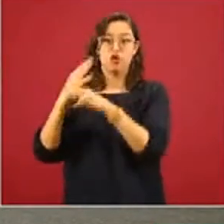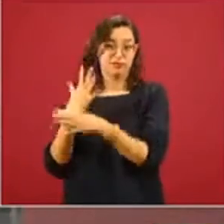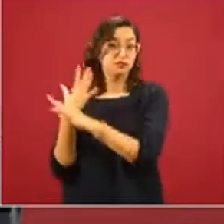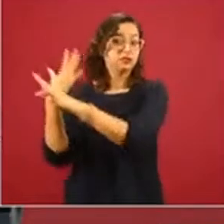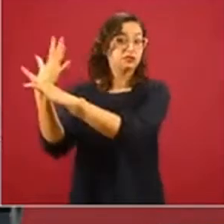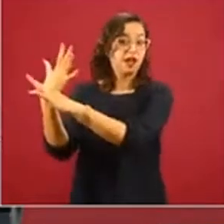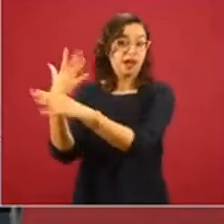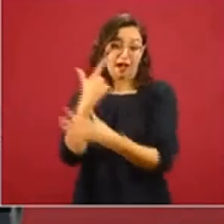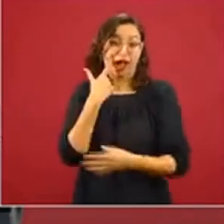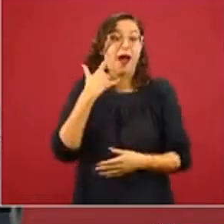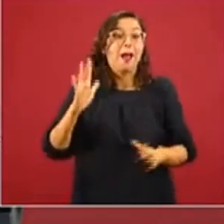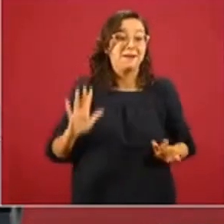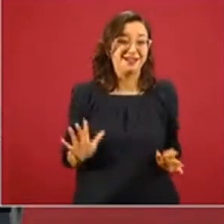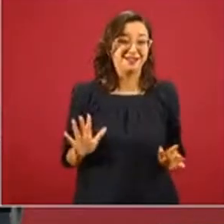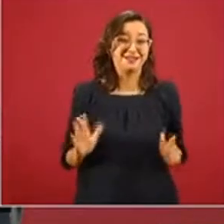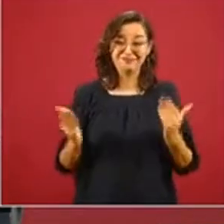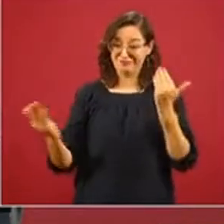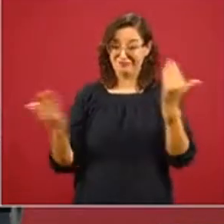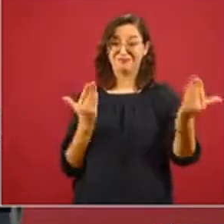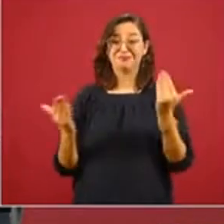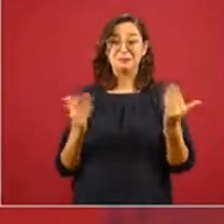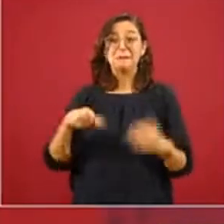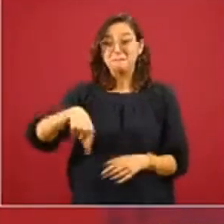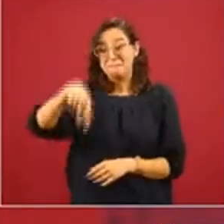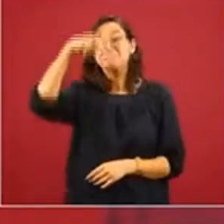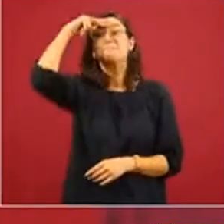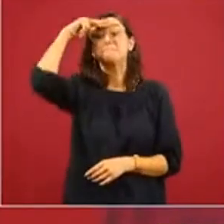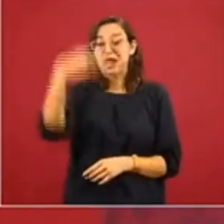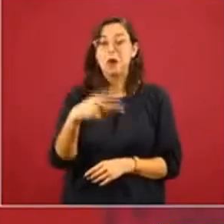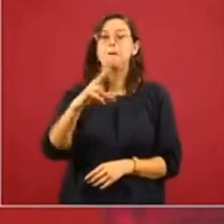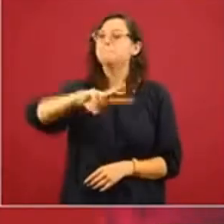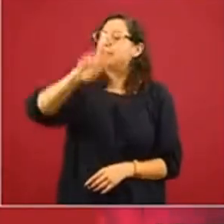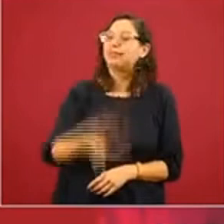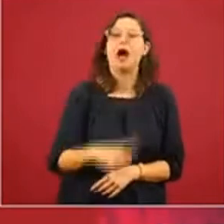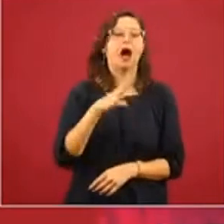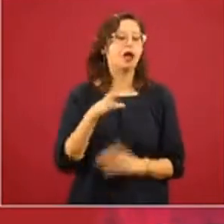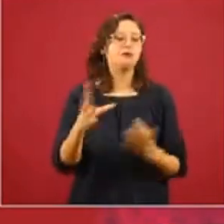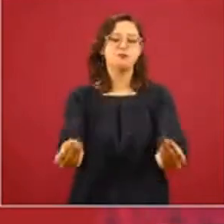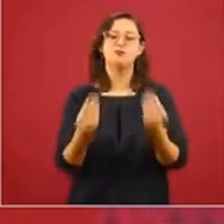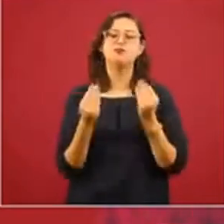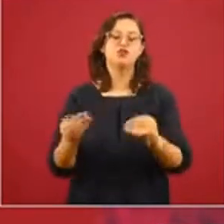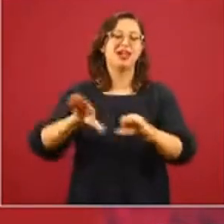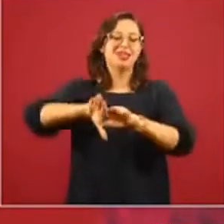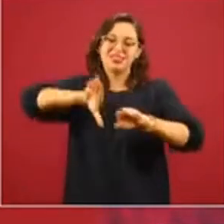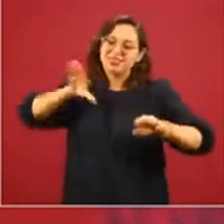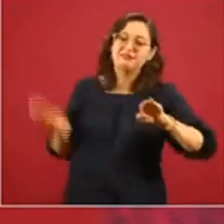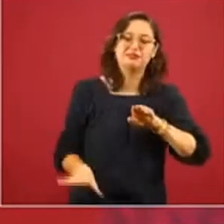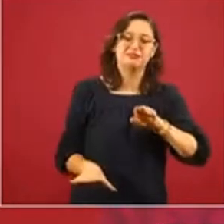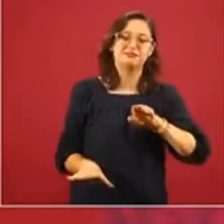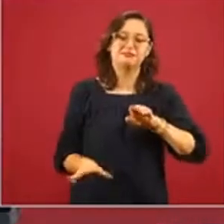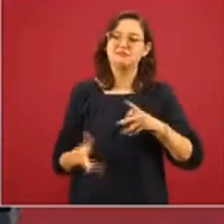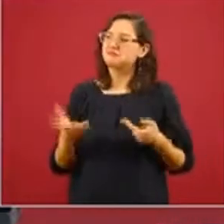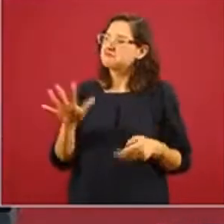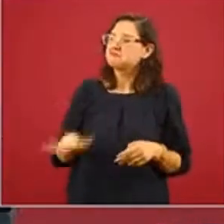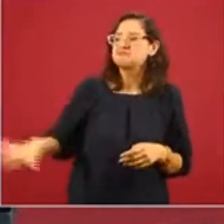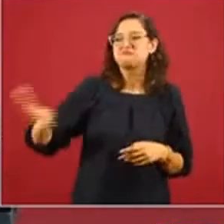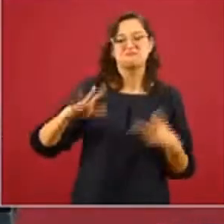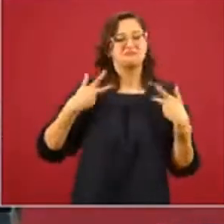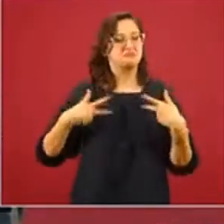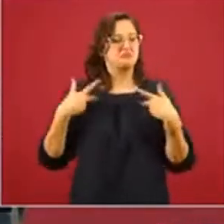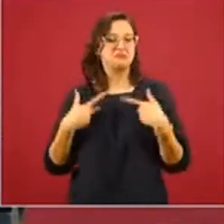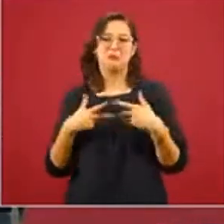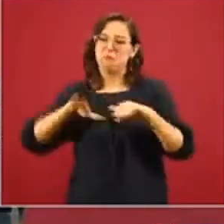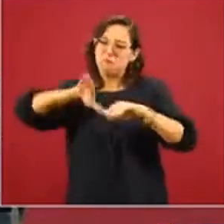Y vamos a ver ahí con toda claridad que México es un país profundamente desigual, para decirlo de manera clara y simple